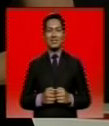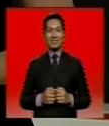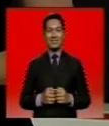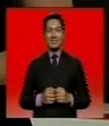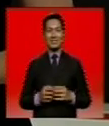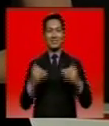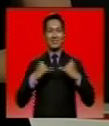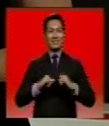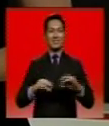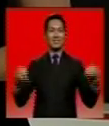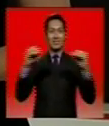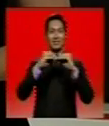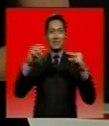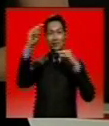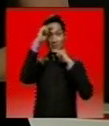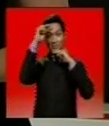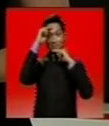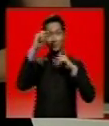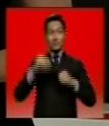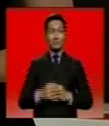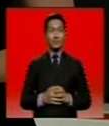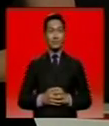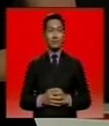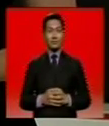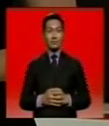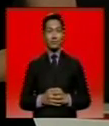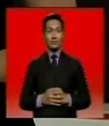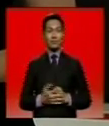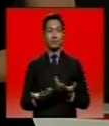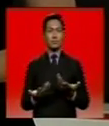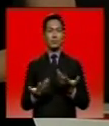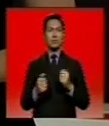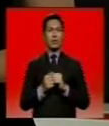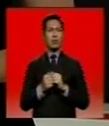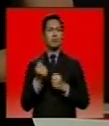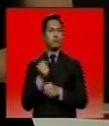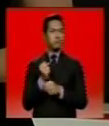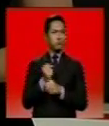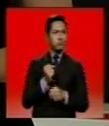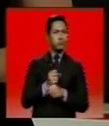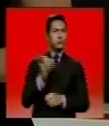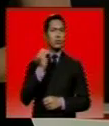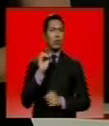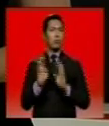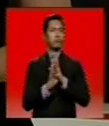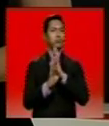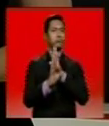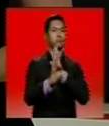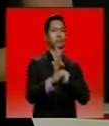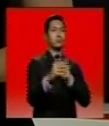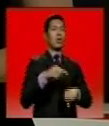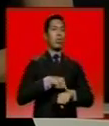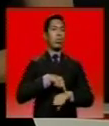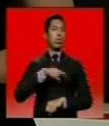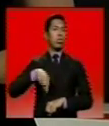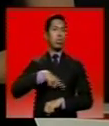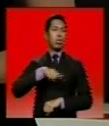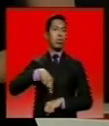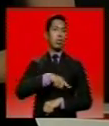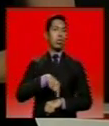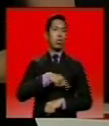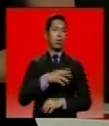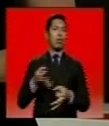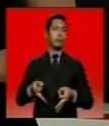Continuamos con más noticias. Las largas filas para realizar un trámite y esperar varias horas para conocer su estado terminaron en